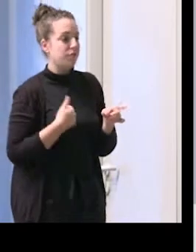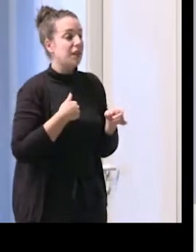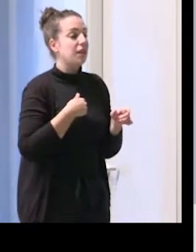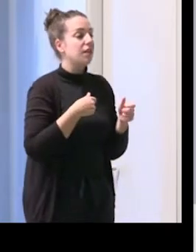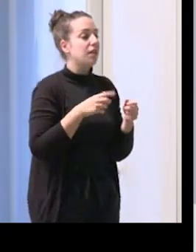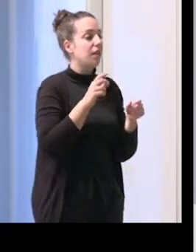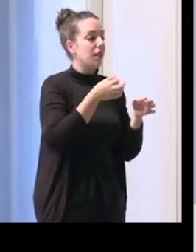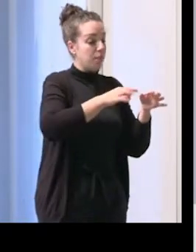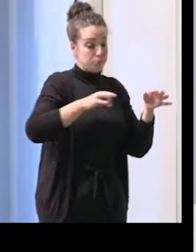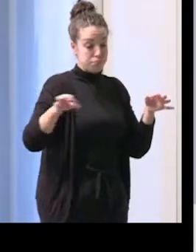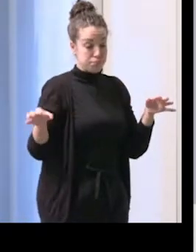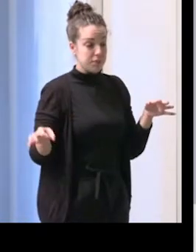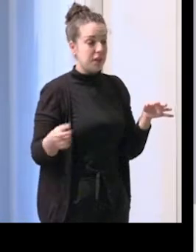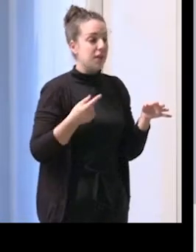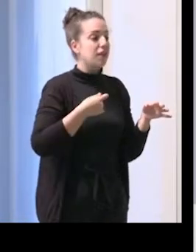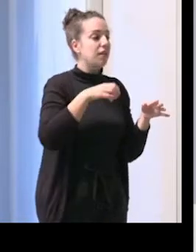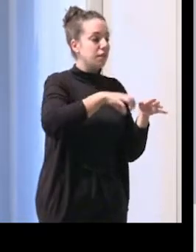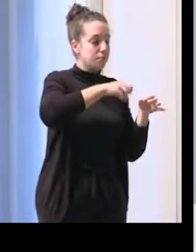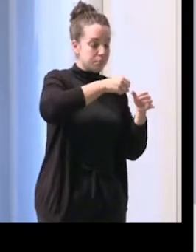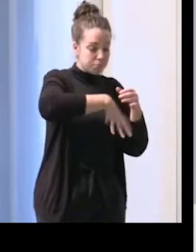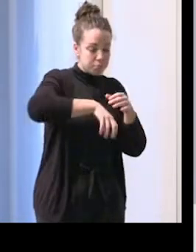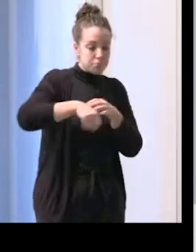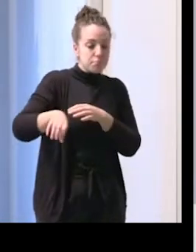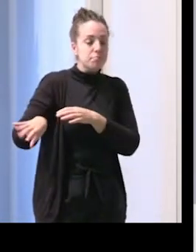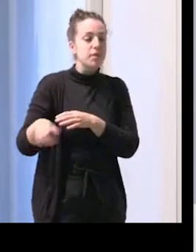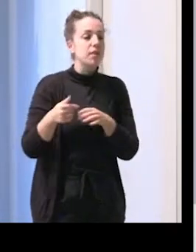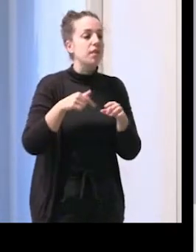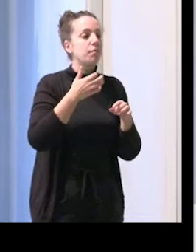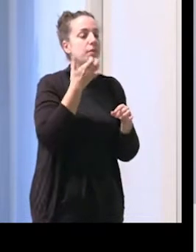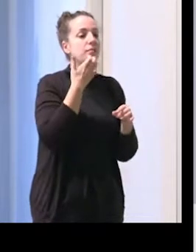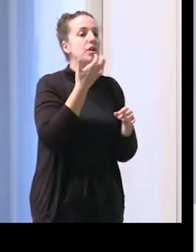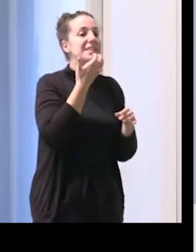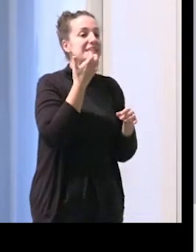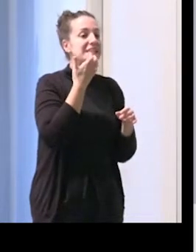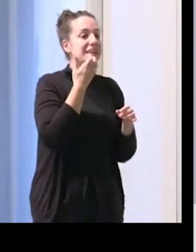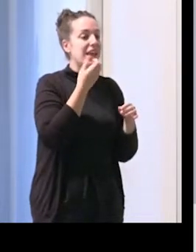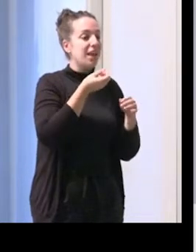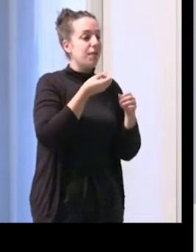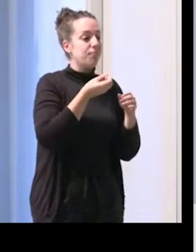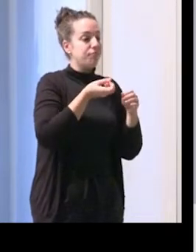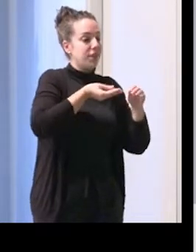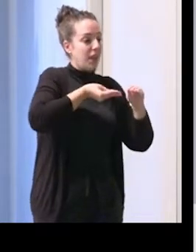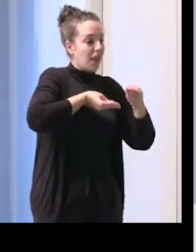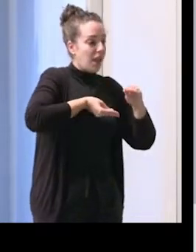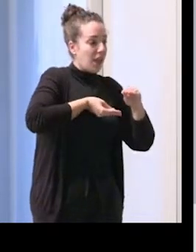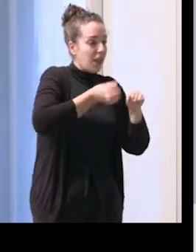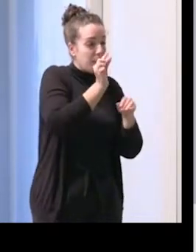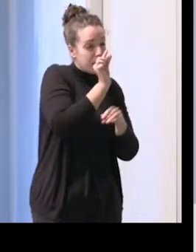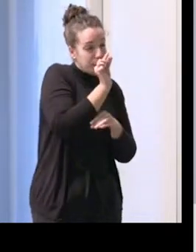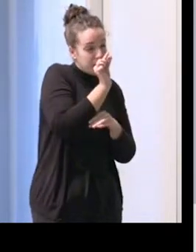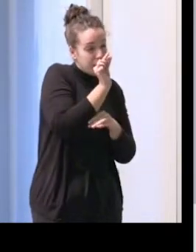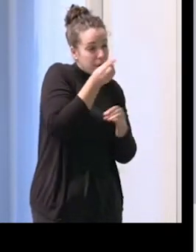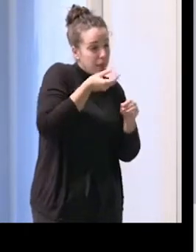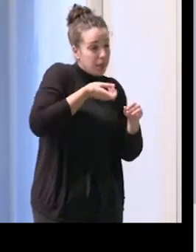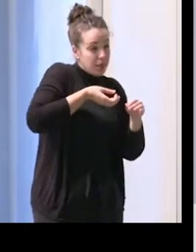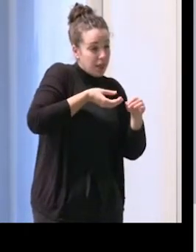del desarrollo donde uno las captura, donde uno las está viendo. Si son del desarrollo embrionario muy temprano, presentes en los primeros